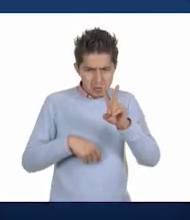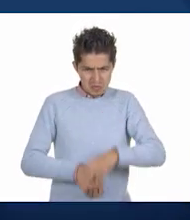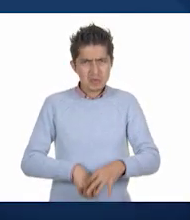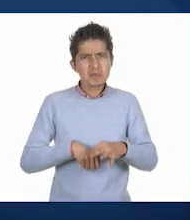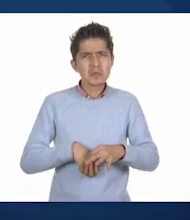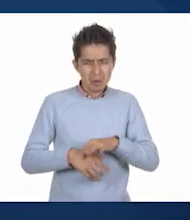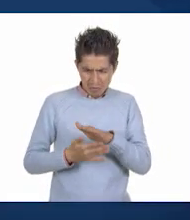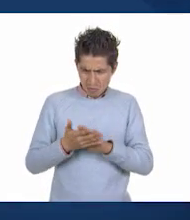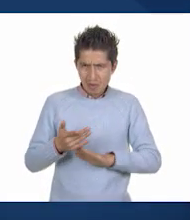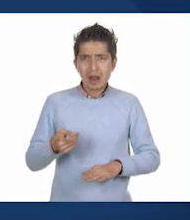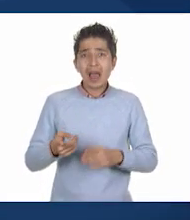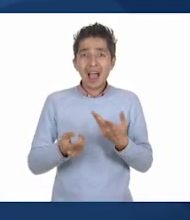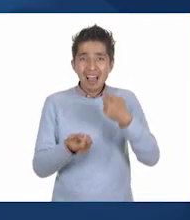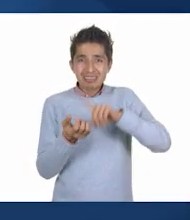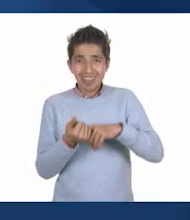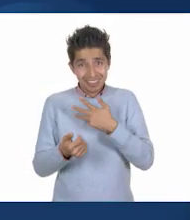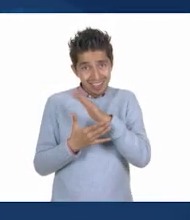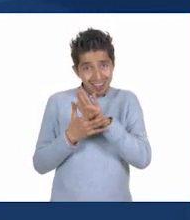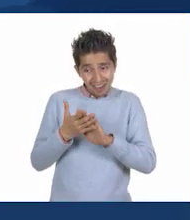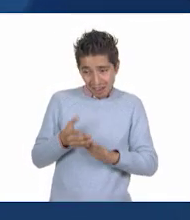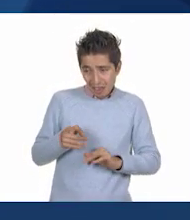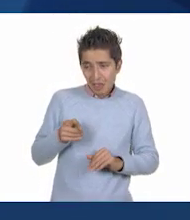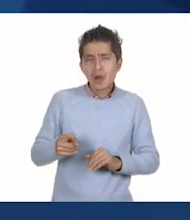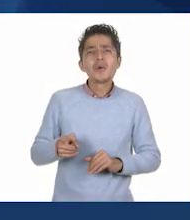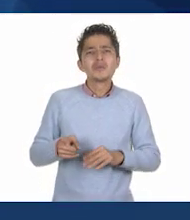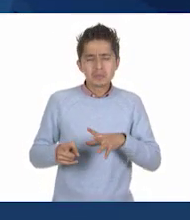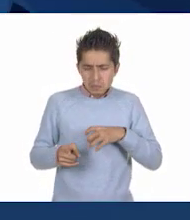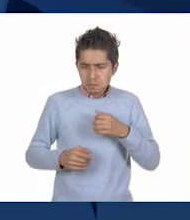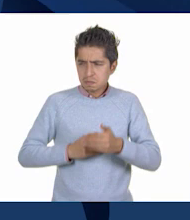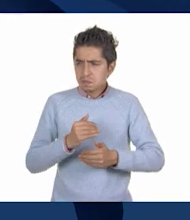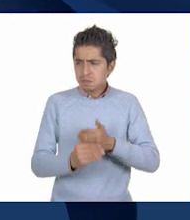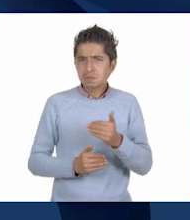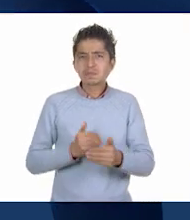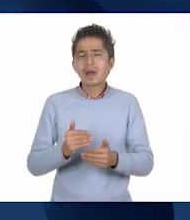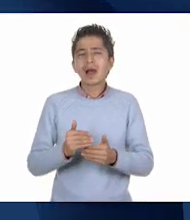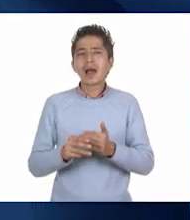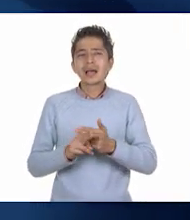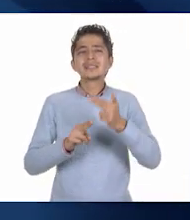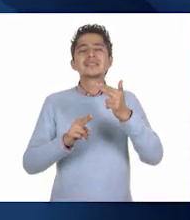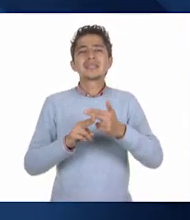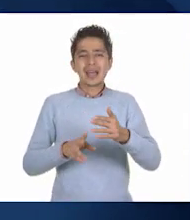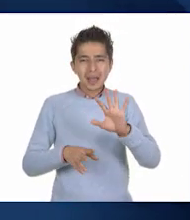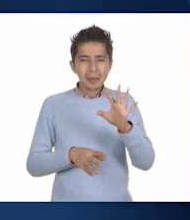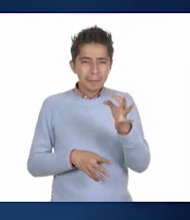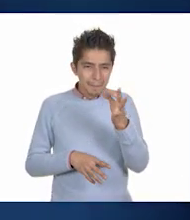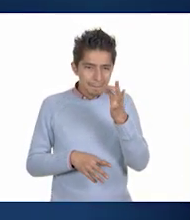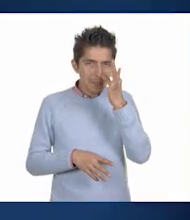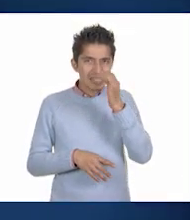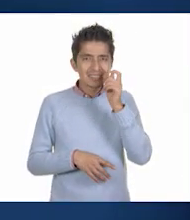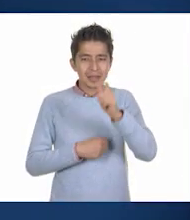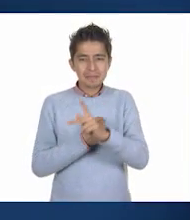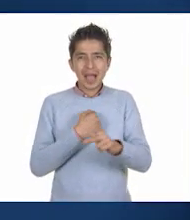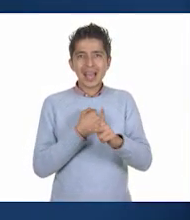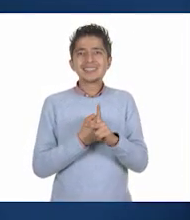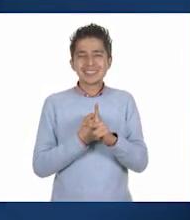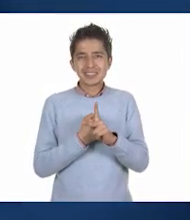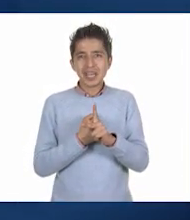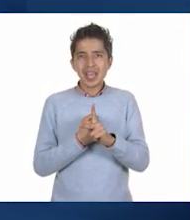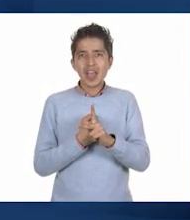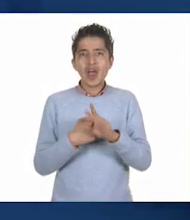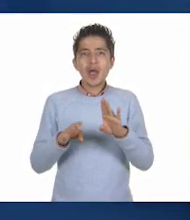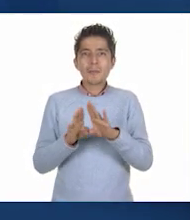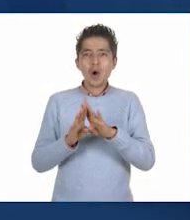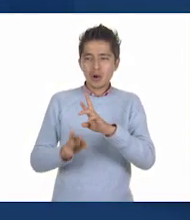y en esta humildad que lo sostuvo hasta cuando llegó a ser por poco tiempo el amo del país. Está